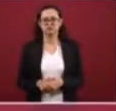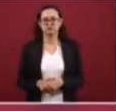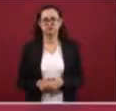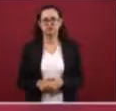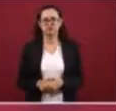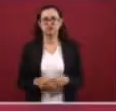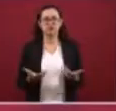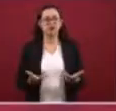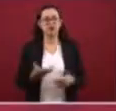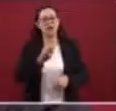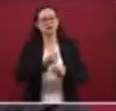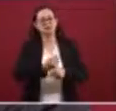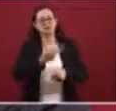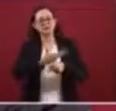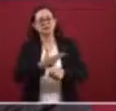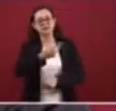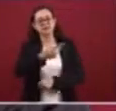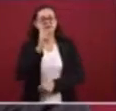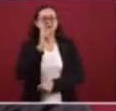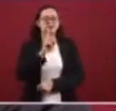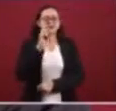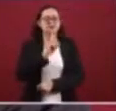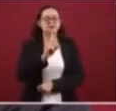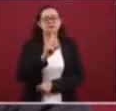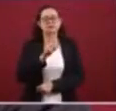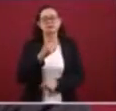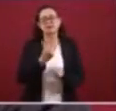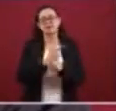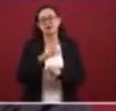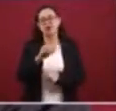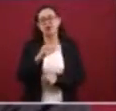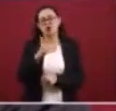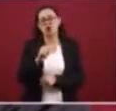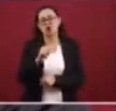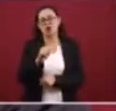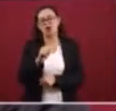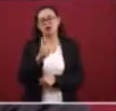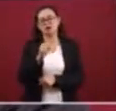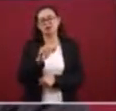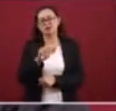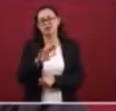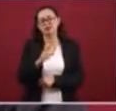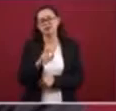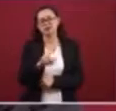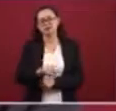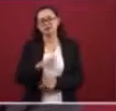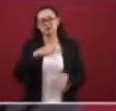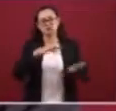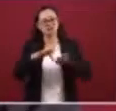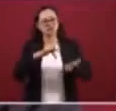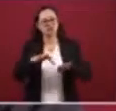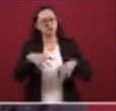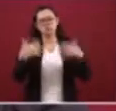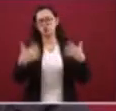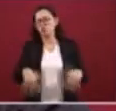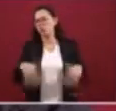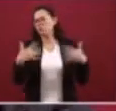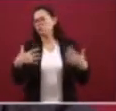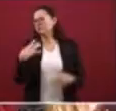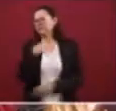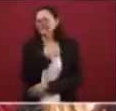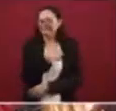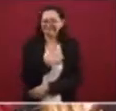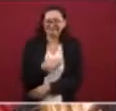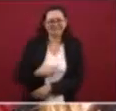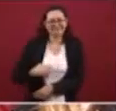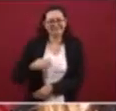haciendo la secretaria de Gobernación, la licenciada Olga Sánchez Cordero, que es